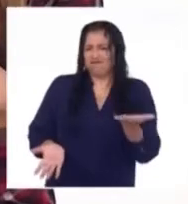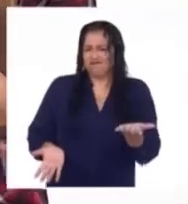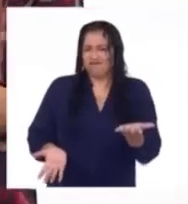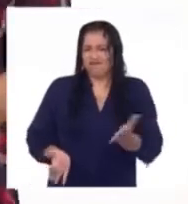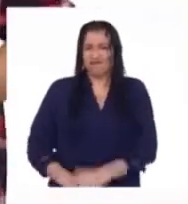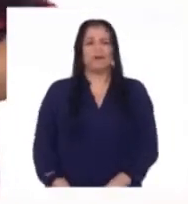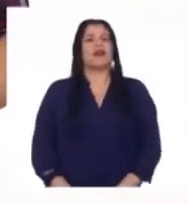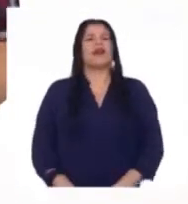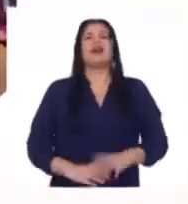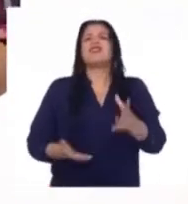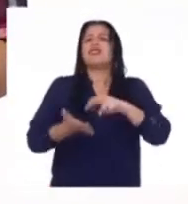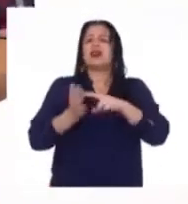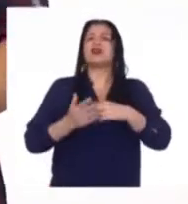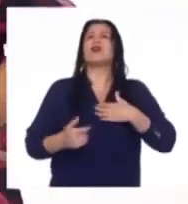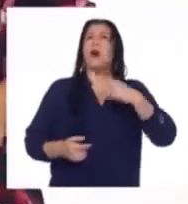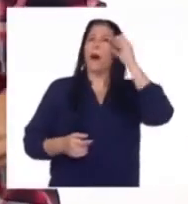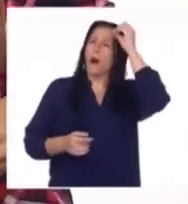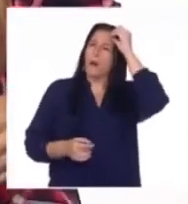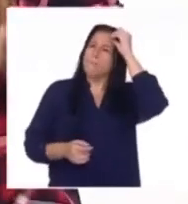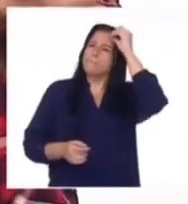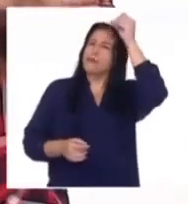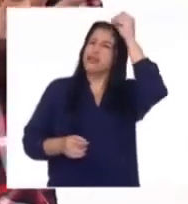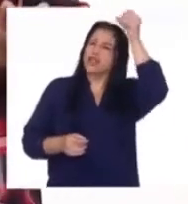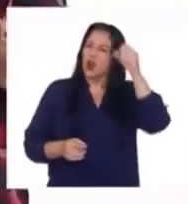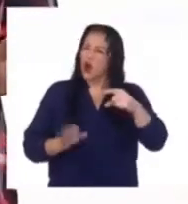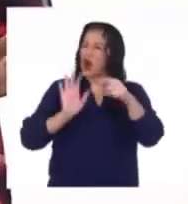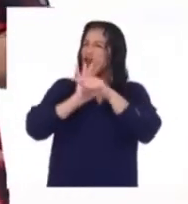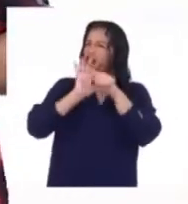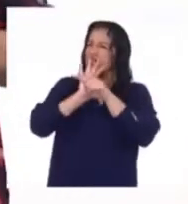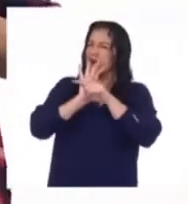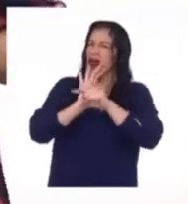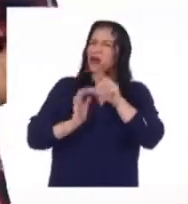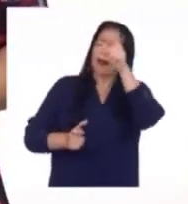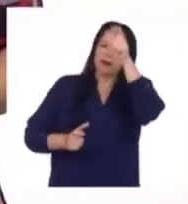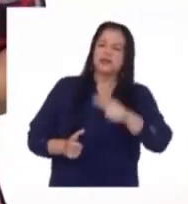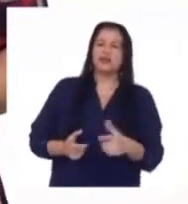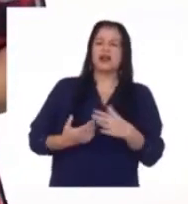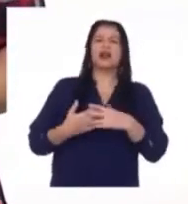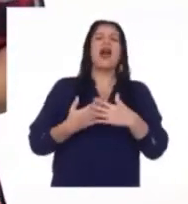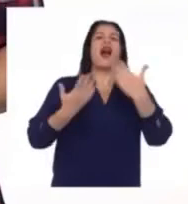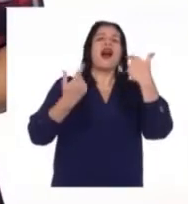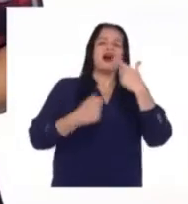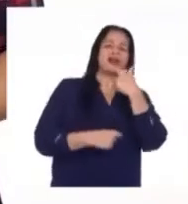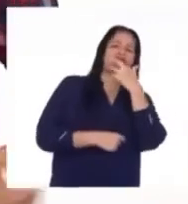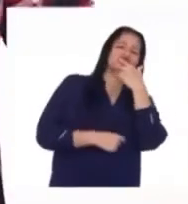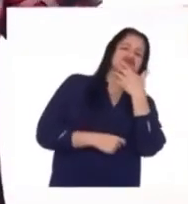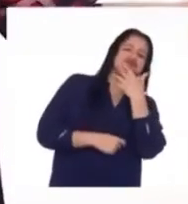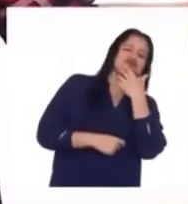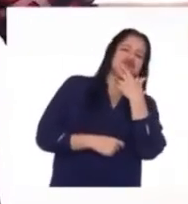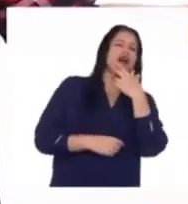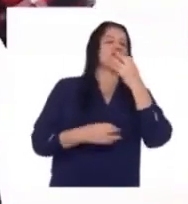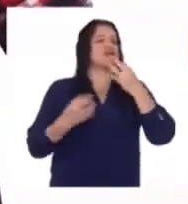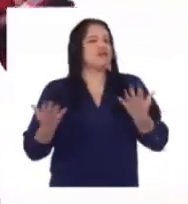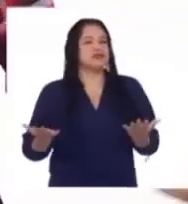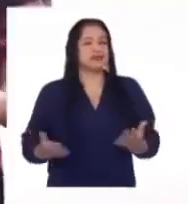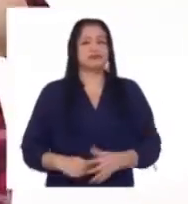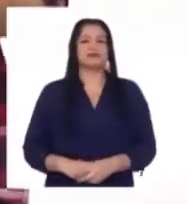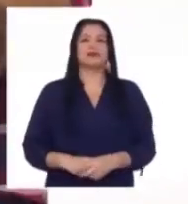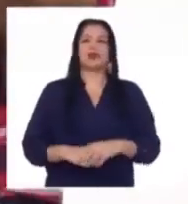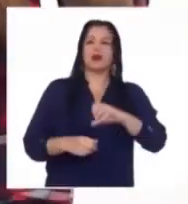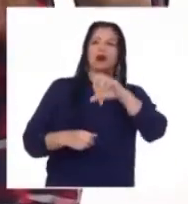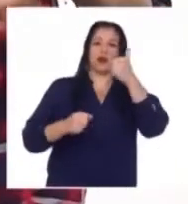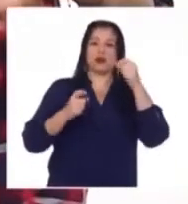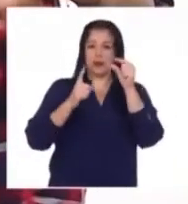Sucede cuando se tiene una opinión negativa de una persona basada en un juicio previo. Muy bien, vamos a la siguiente.